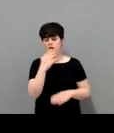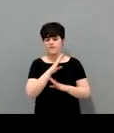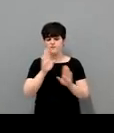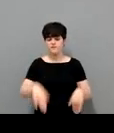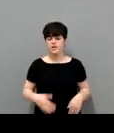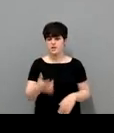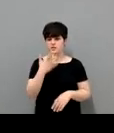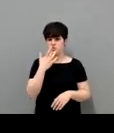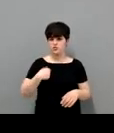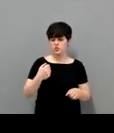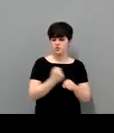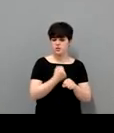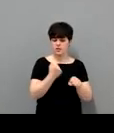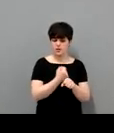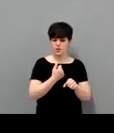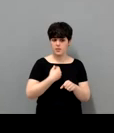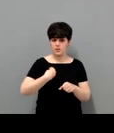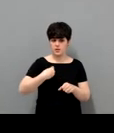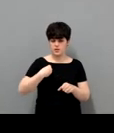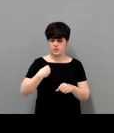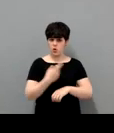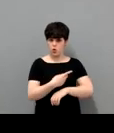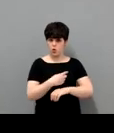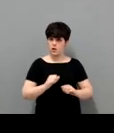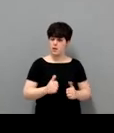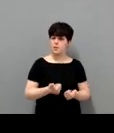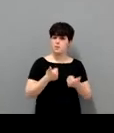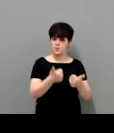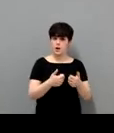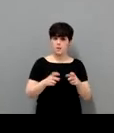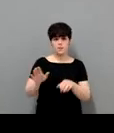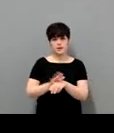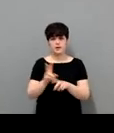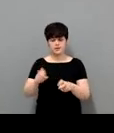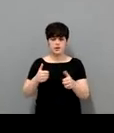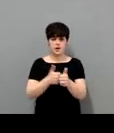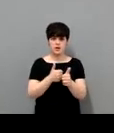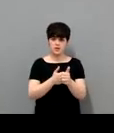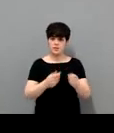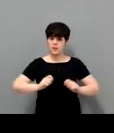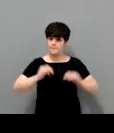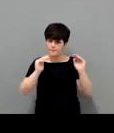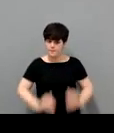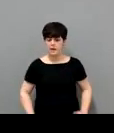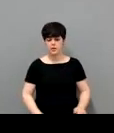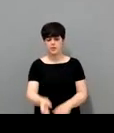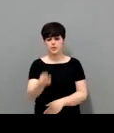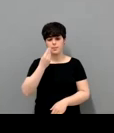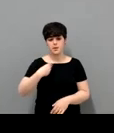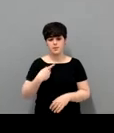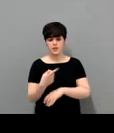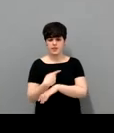si trabajo, en vez de darme más horas de asistencia personal, me dan menos. Como gano